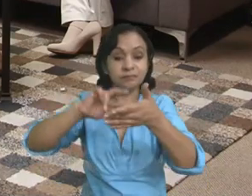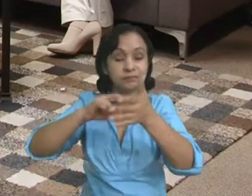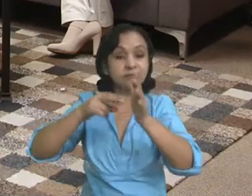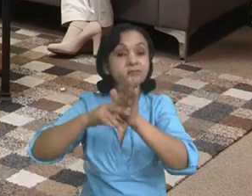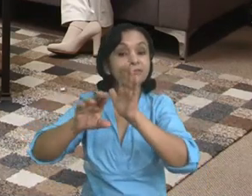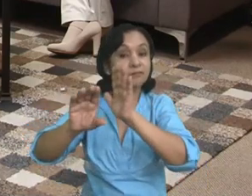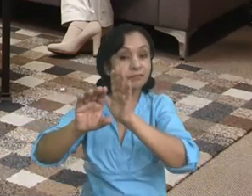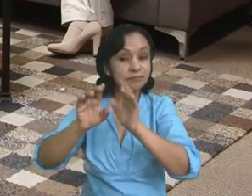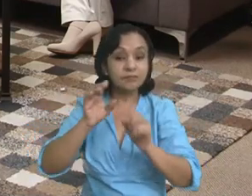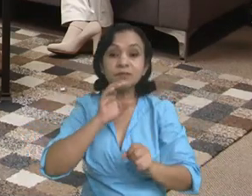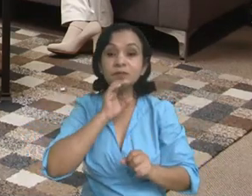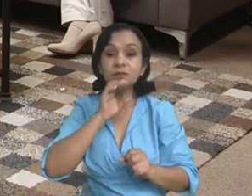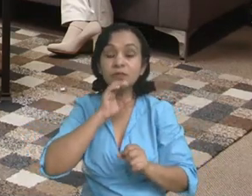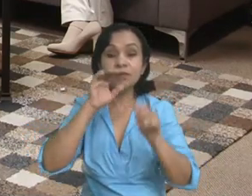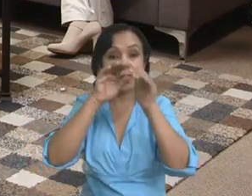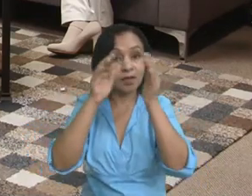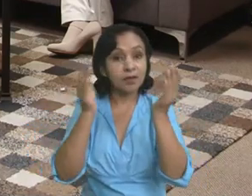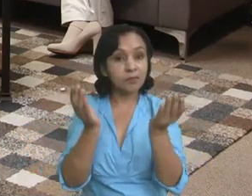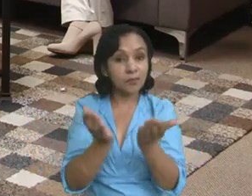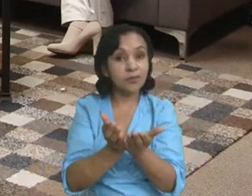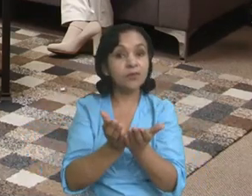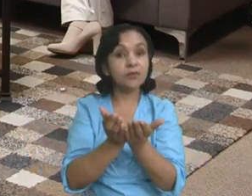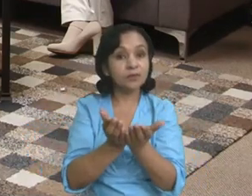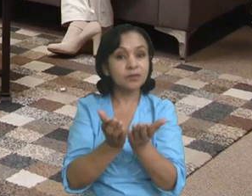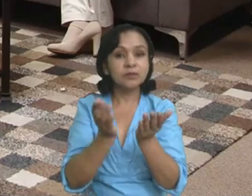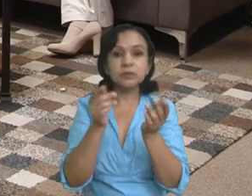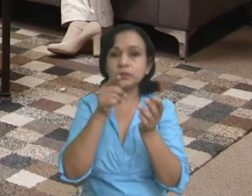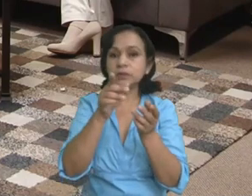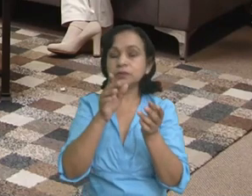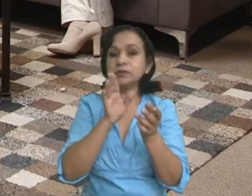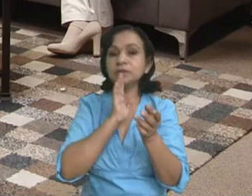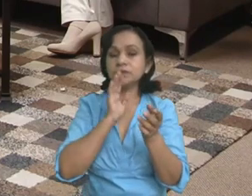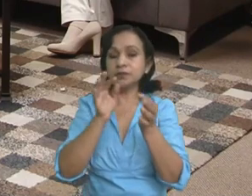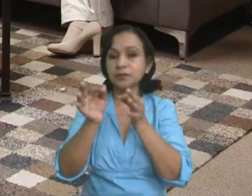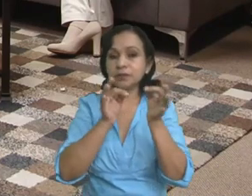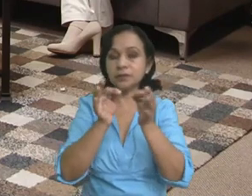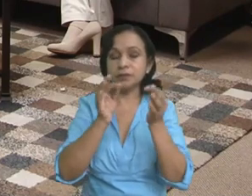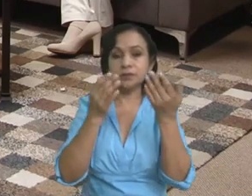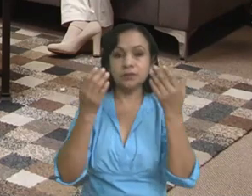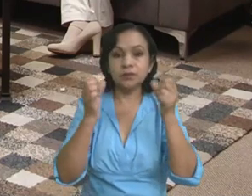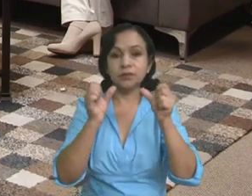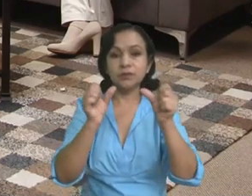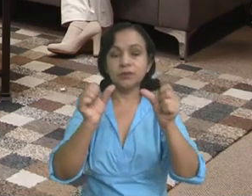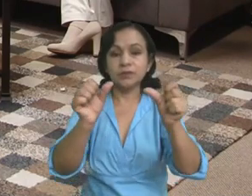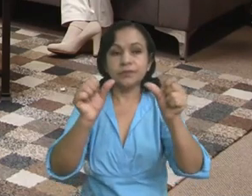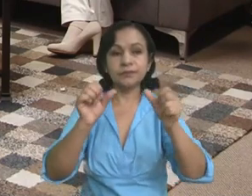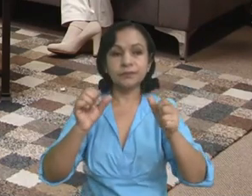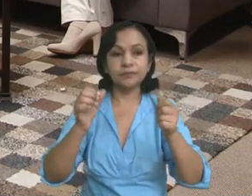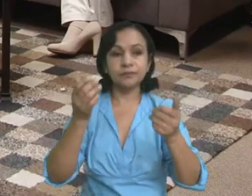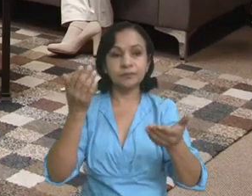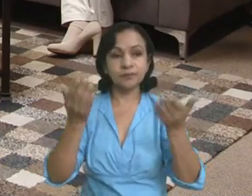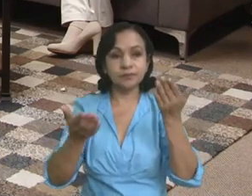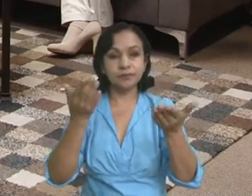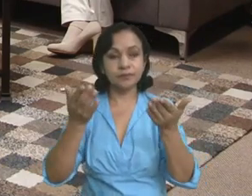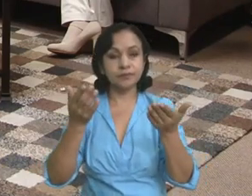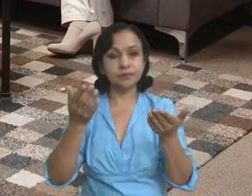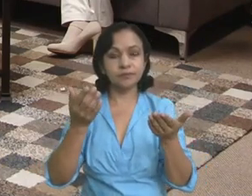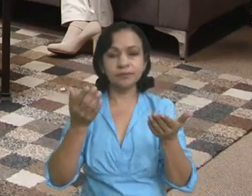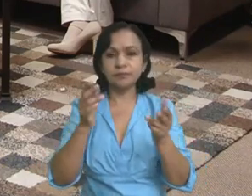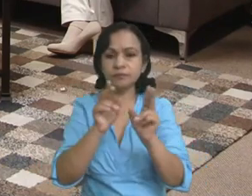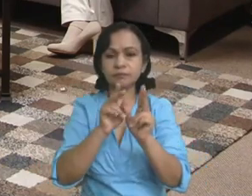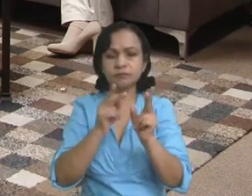en el mundo. Y vaya que es muy importante ese aspecto que usted mencionaba, ese intercambio constante. De repente y en la mente de nuestro